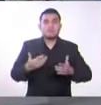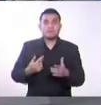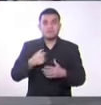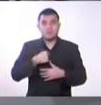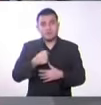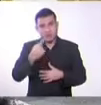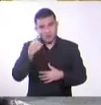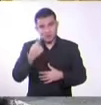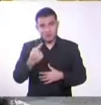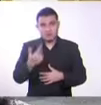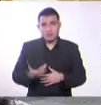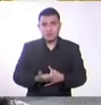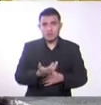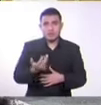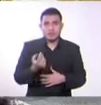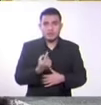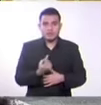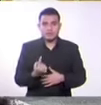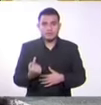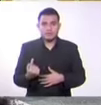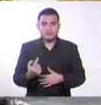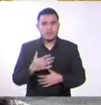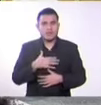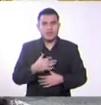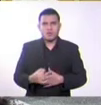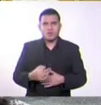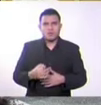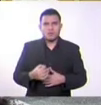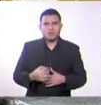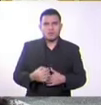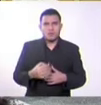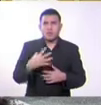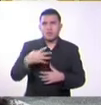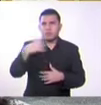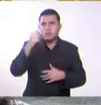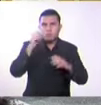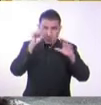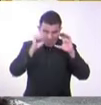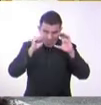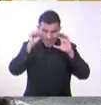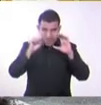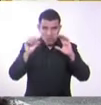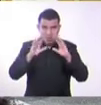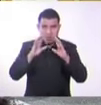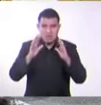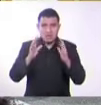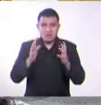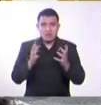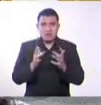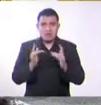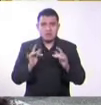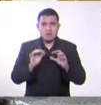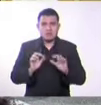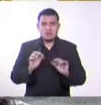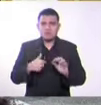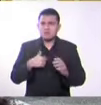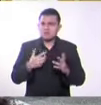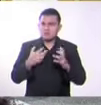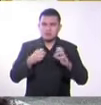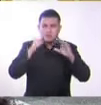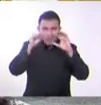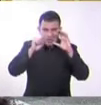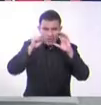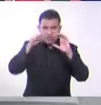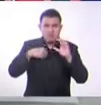las personas les gusta subir videos en internet. Yo quisiera subir un video. ¿Podría hacerlo